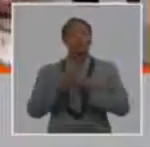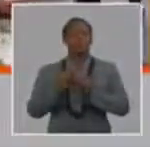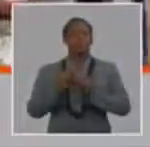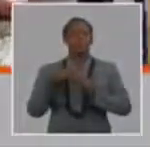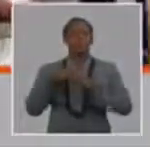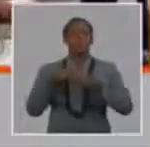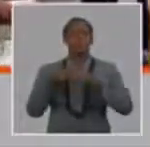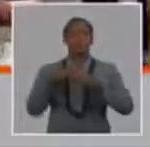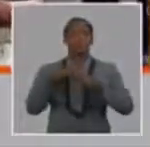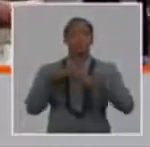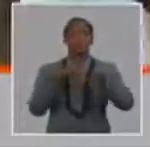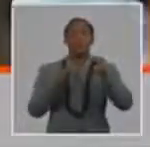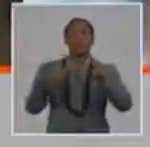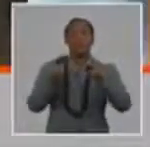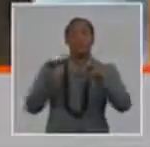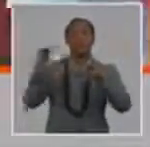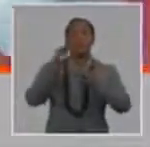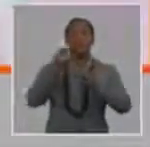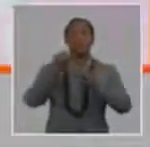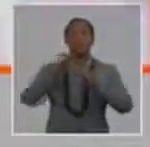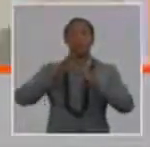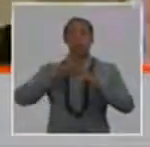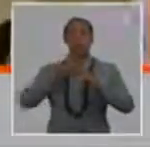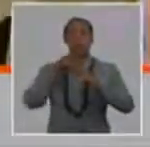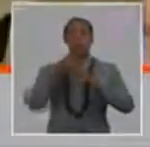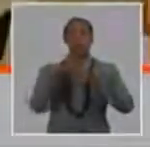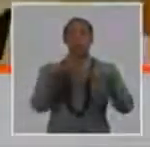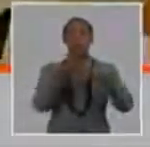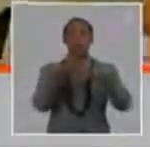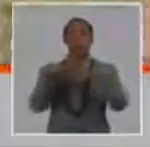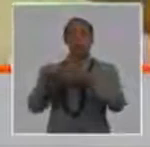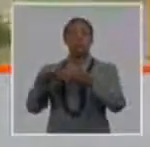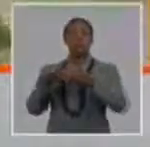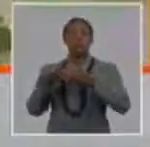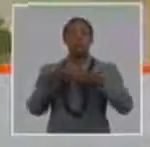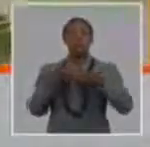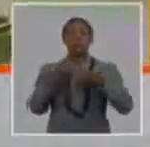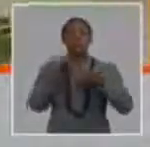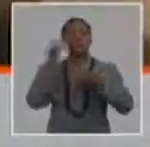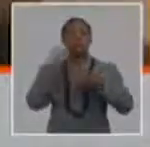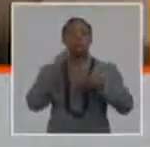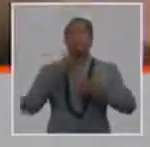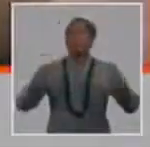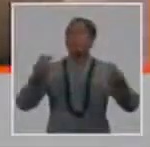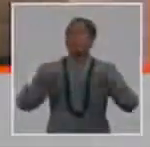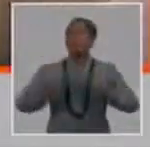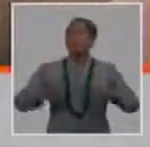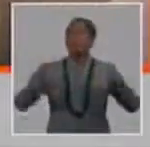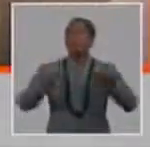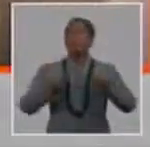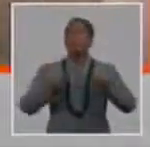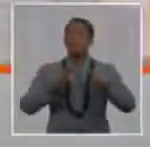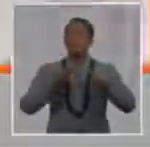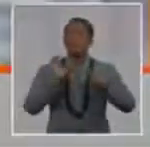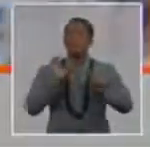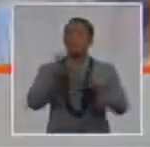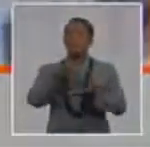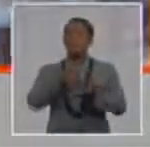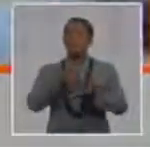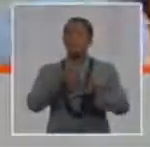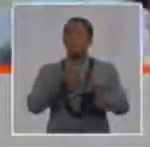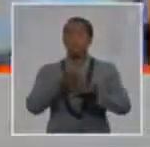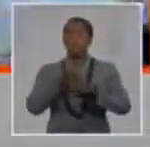alto nivel también de categoría tecnológica en el centro vinculada a las áreas productivas. Y de esos profesionales,